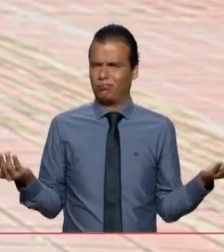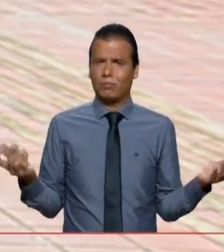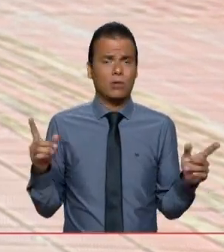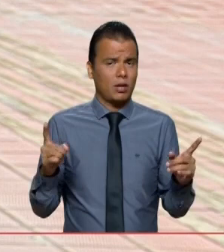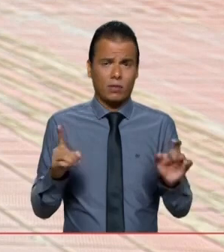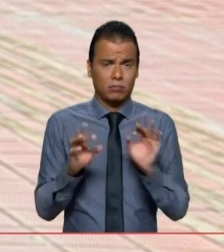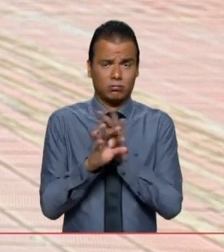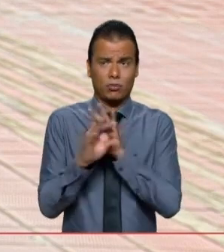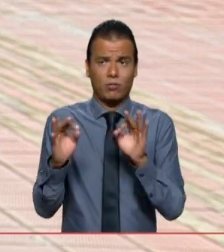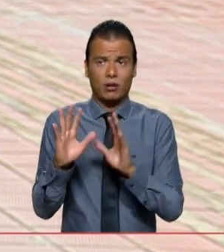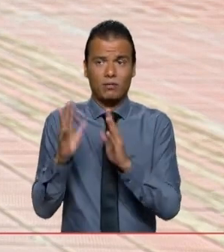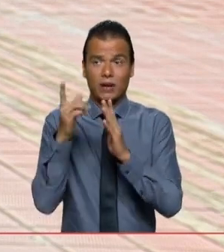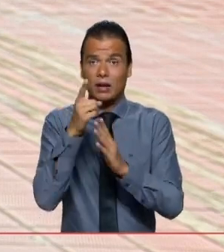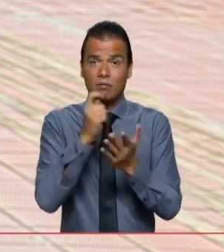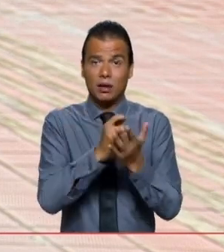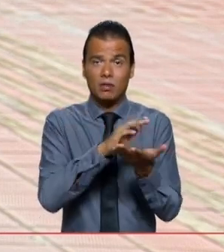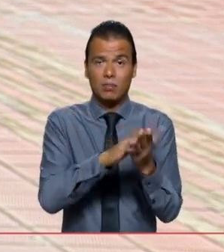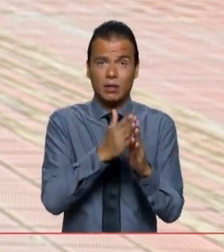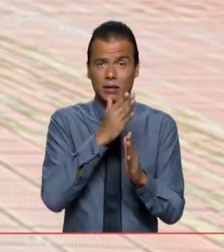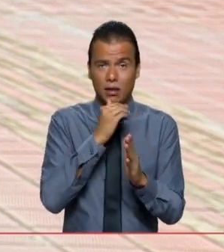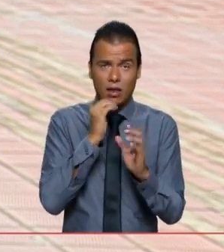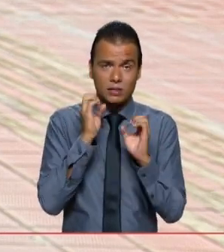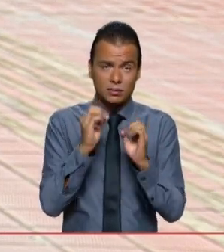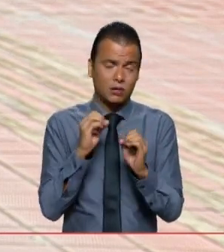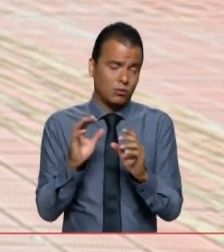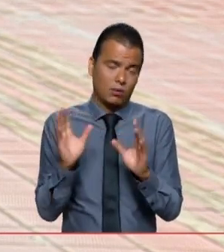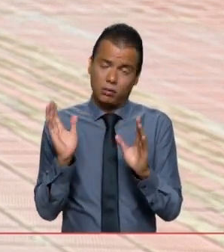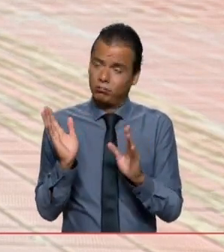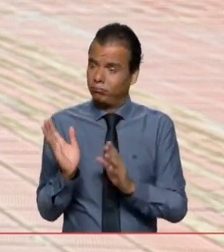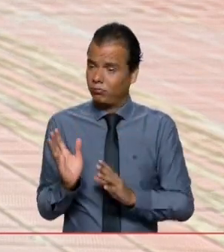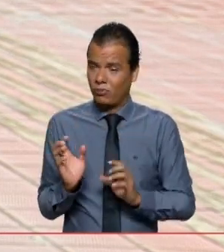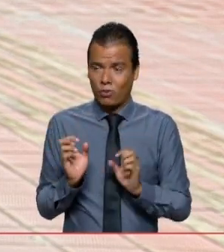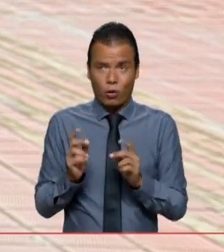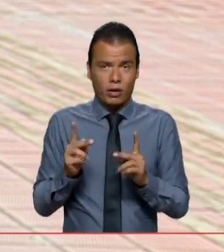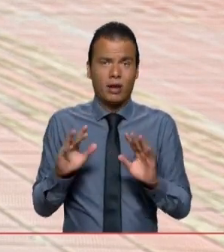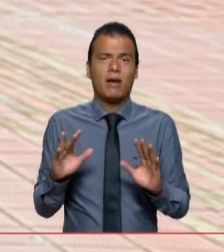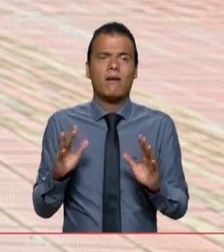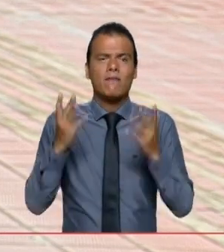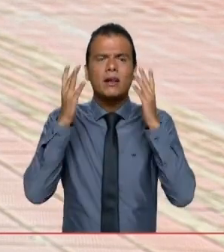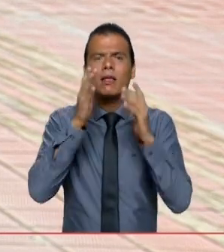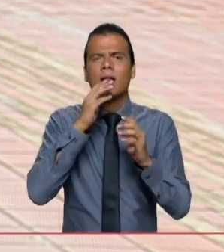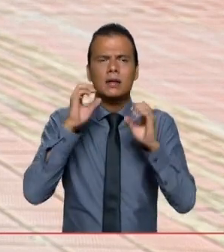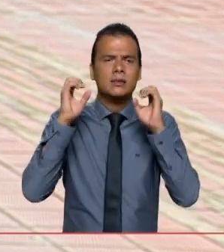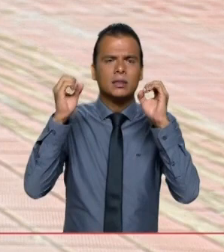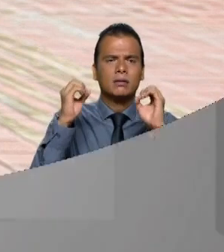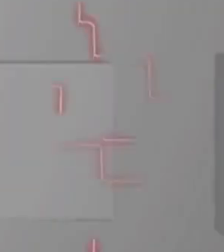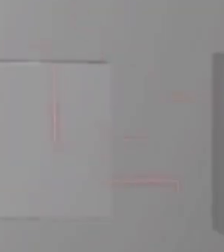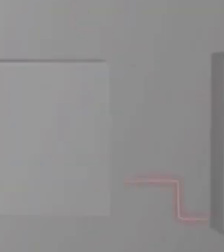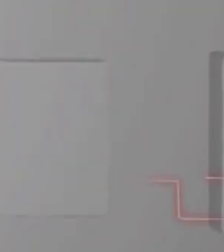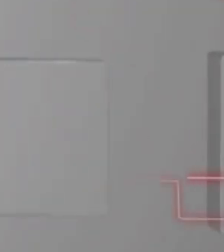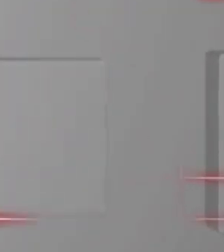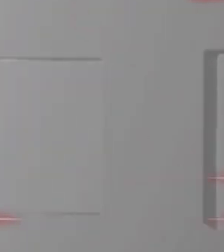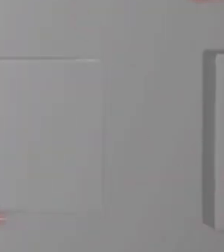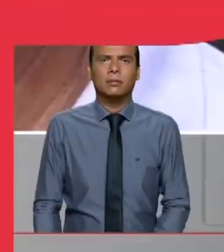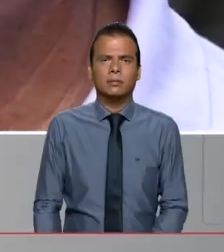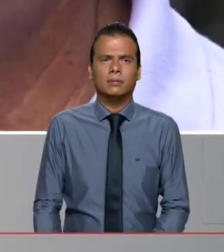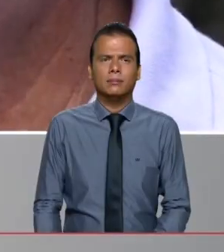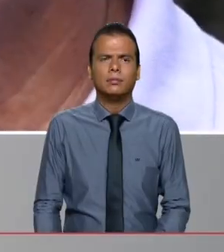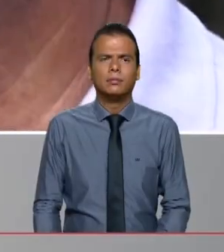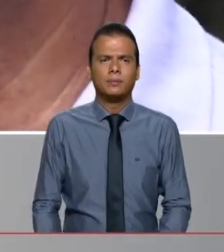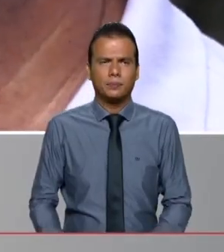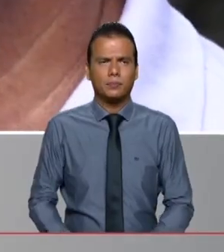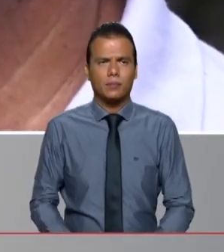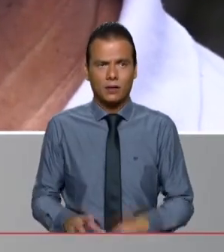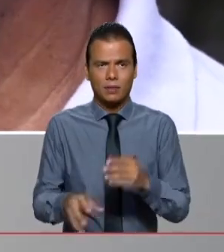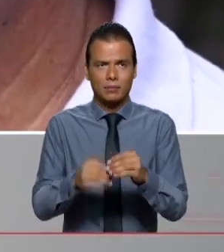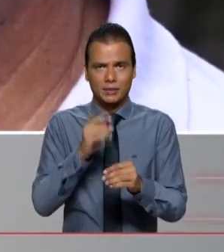hacer feria hasta tanto no se responda por ese déficit o esa deuda que se le tiene con los artistas en Cali. Cójame